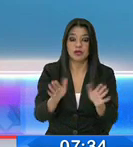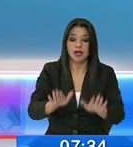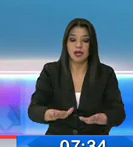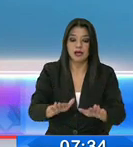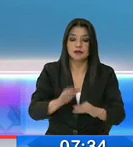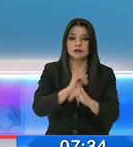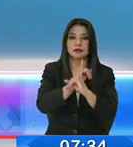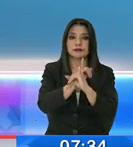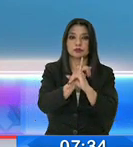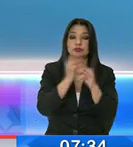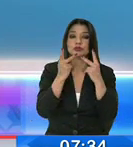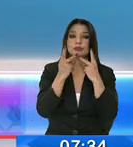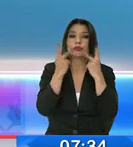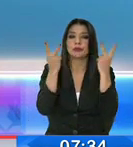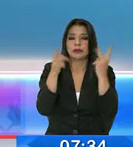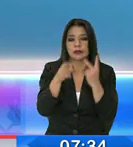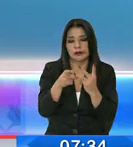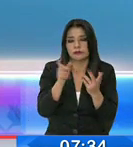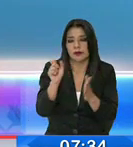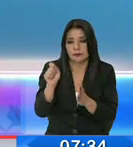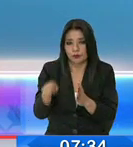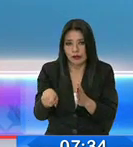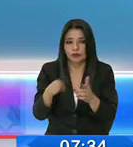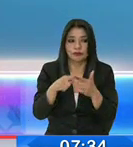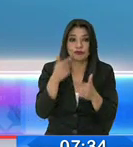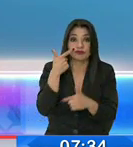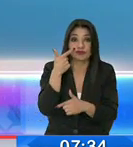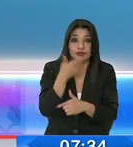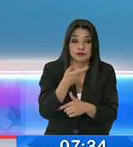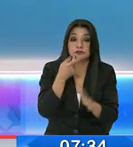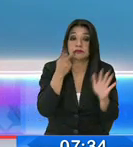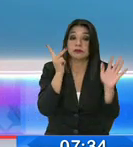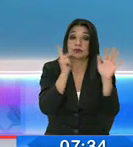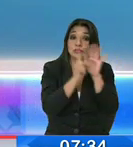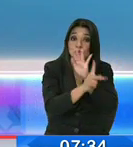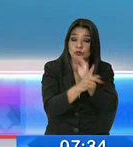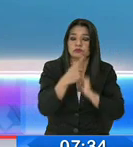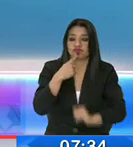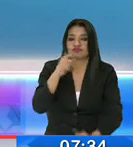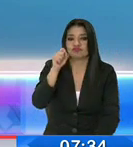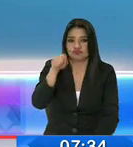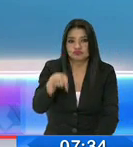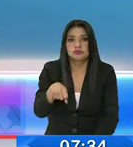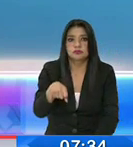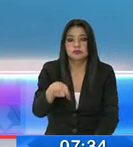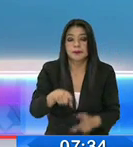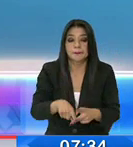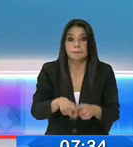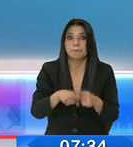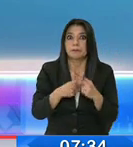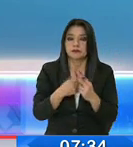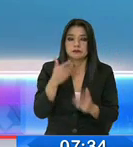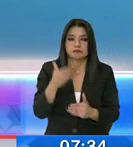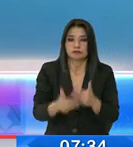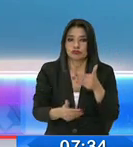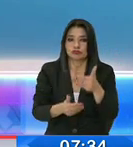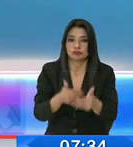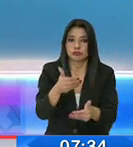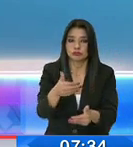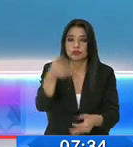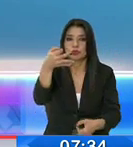públicas acusadoras considerábamos que daban lugar a la iniciación de un proceso judicial